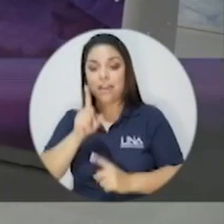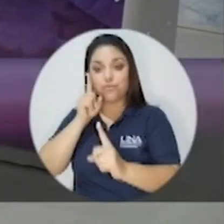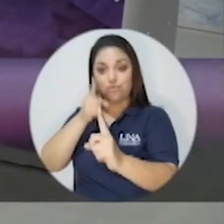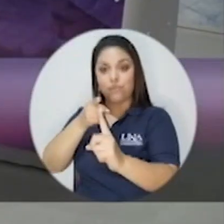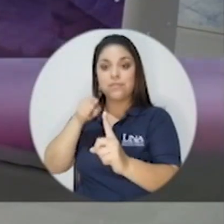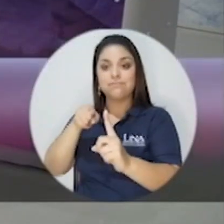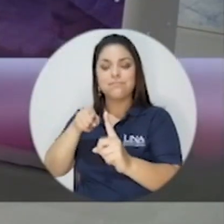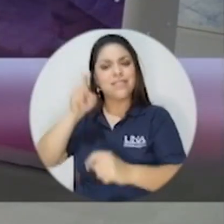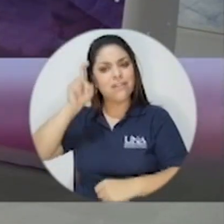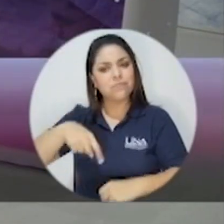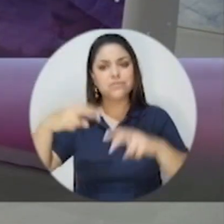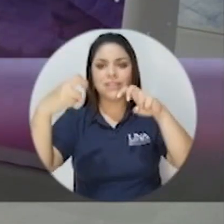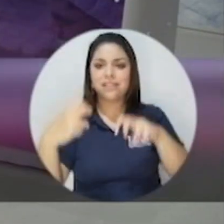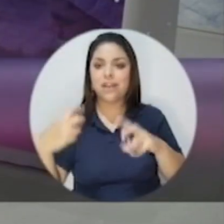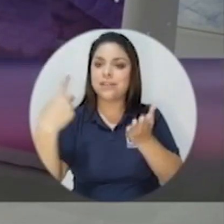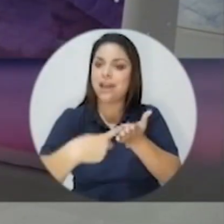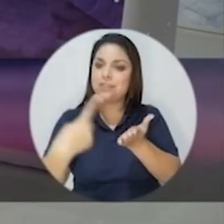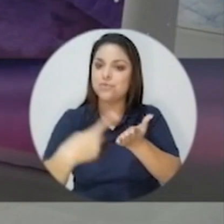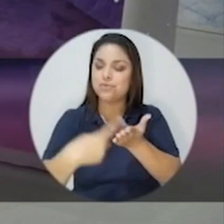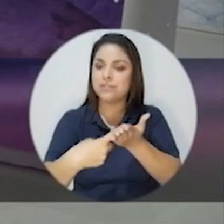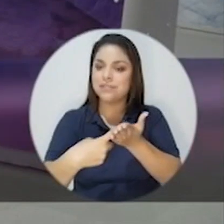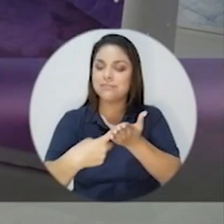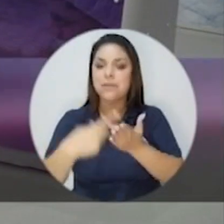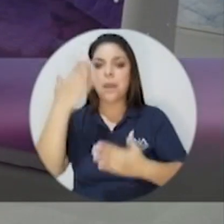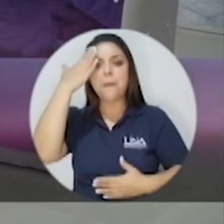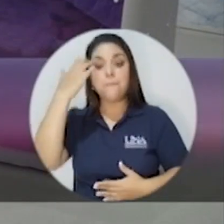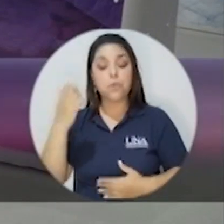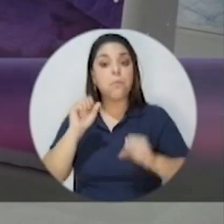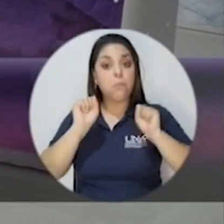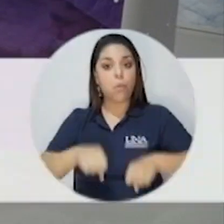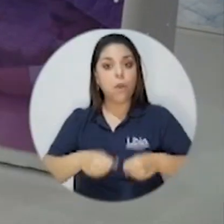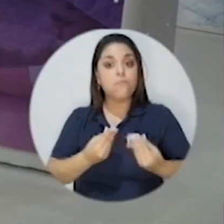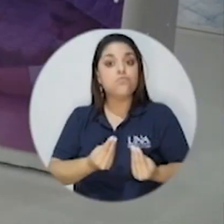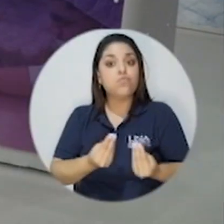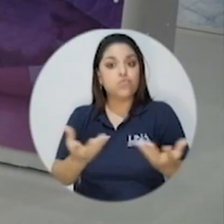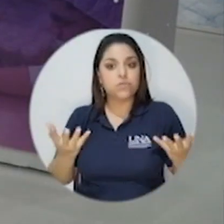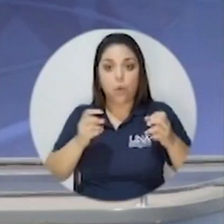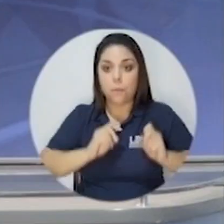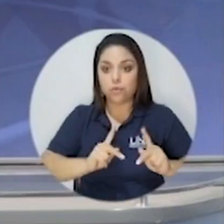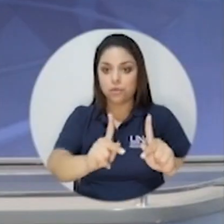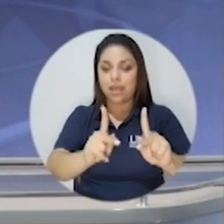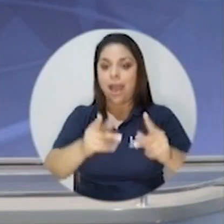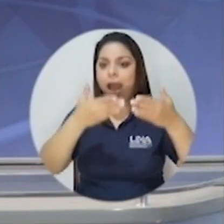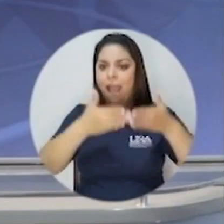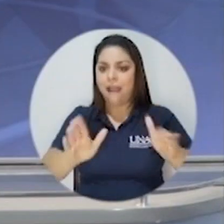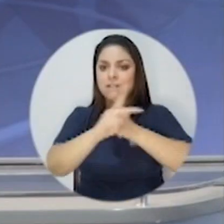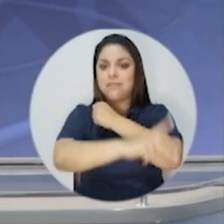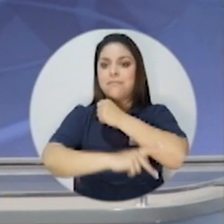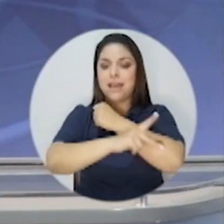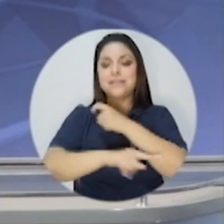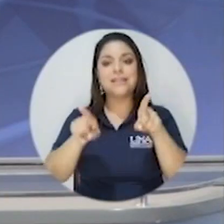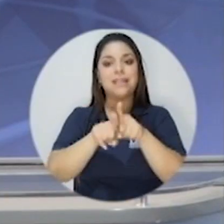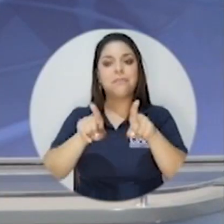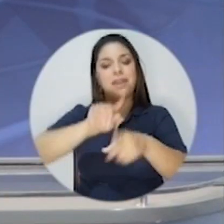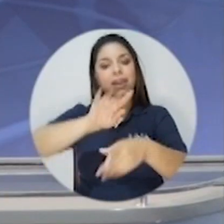también tiene otras opciones para seguir en el viejo continente. El contrato vence en diciembre, el 31 de diciembre, y bueno, esperamos que se